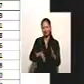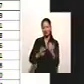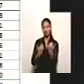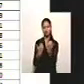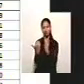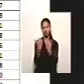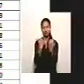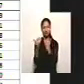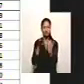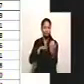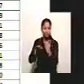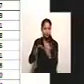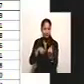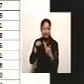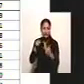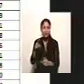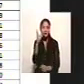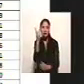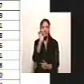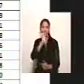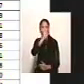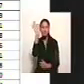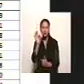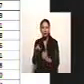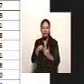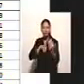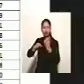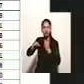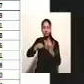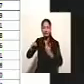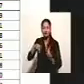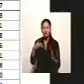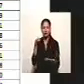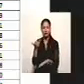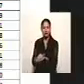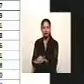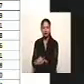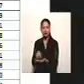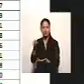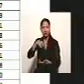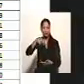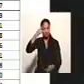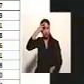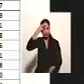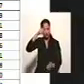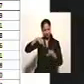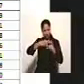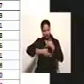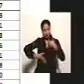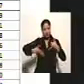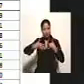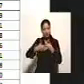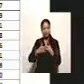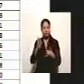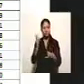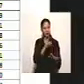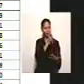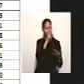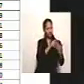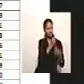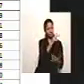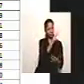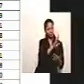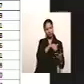del 70%. Y en esa lógica tendríamos que darnos cuenta que el país prácticamente desde el año 2002 hasta